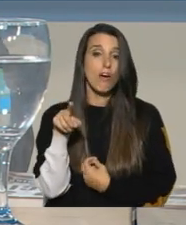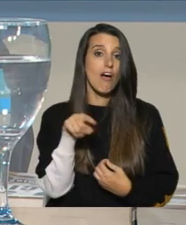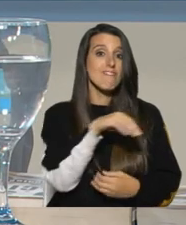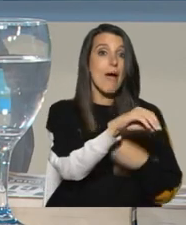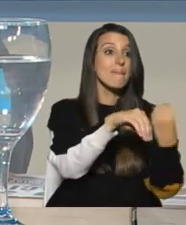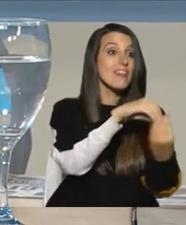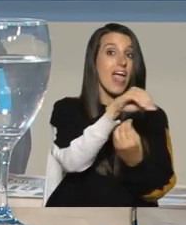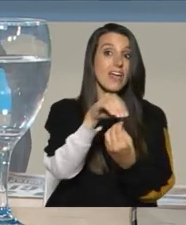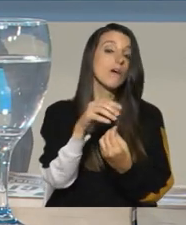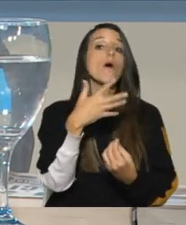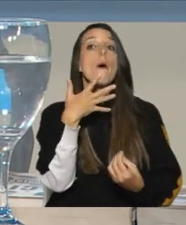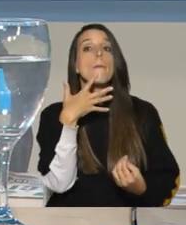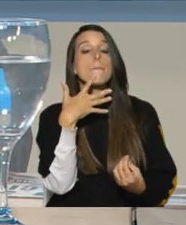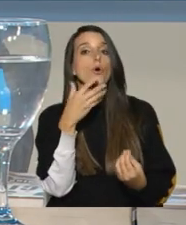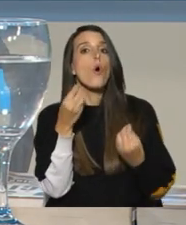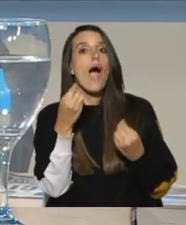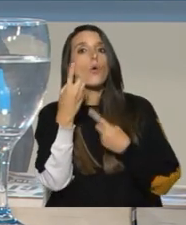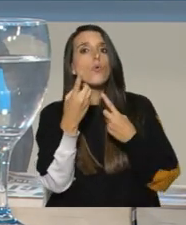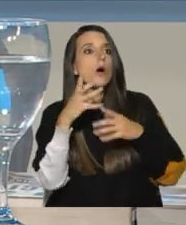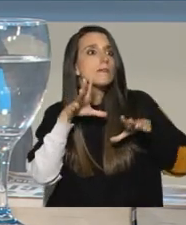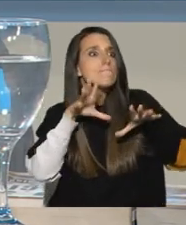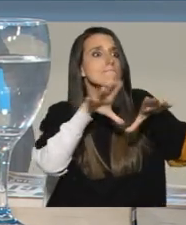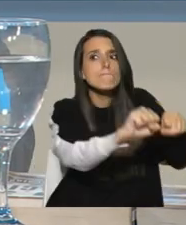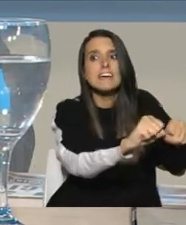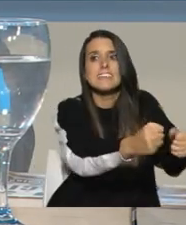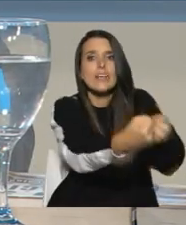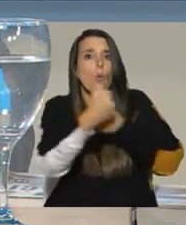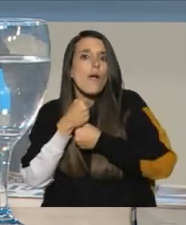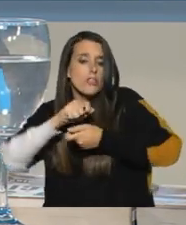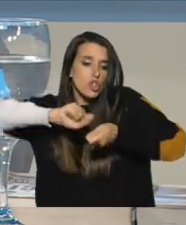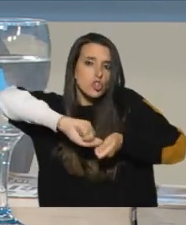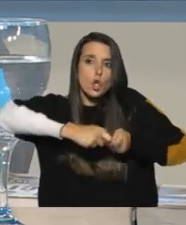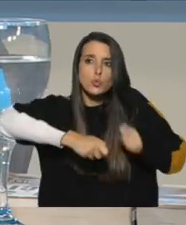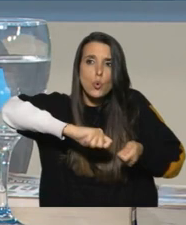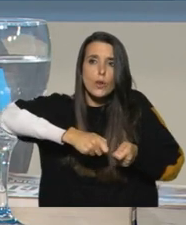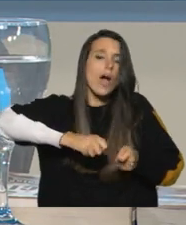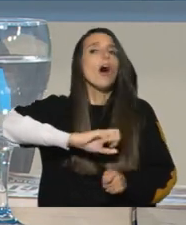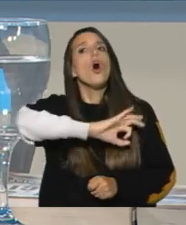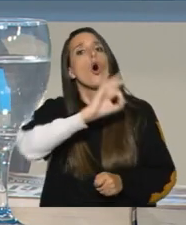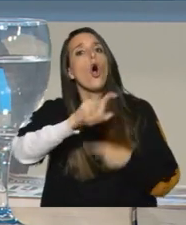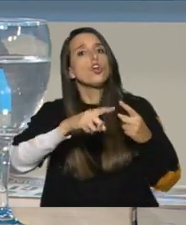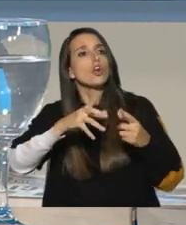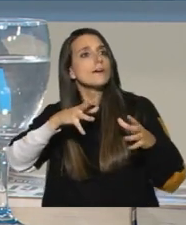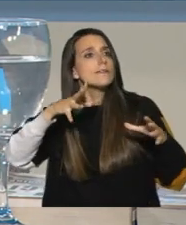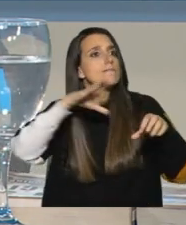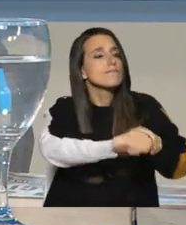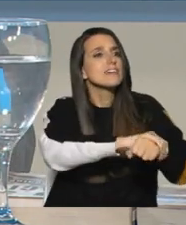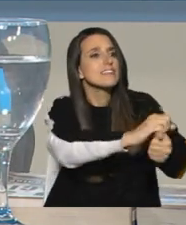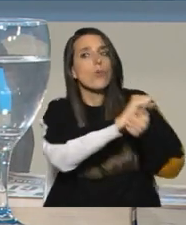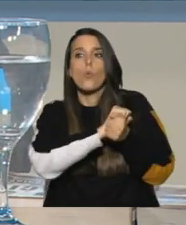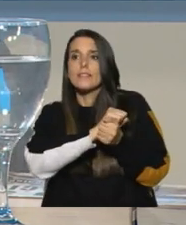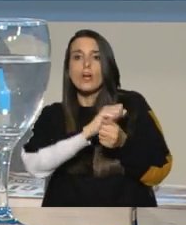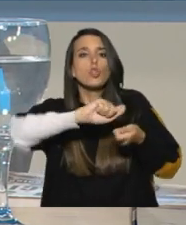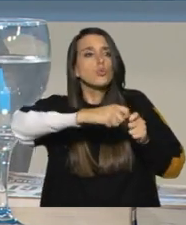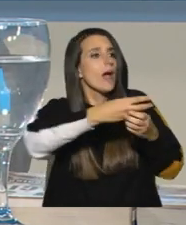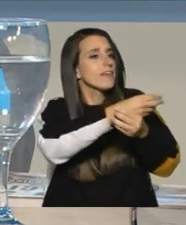familiares, como por ejemplo los que estuvieron secuestrados y torturados. Como los que fueron secuestrados, torturados y desaparecidos, como el